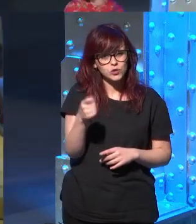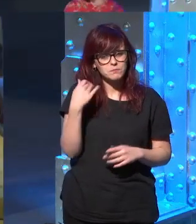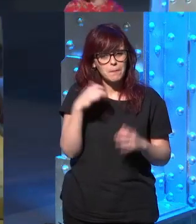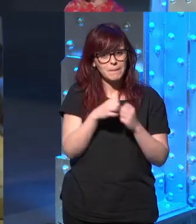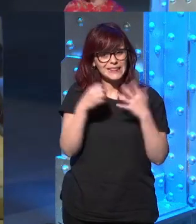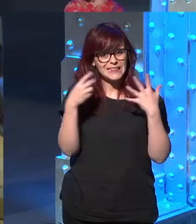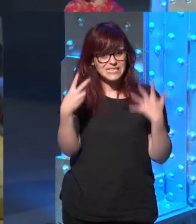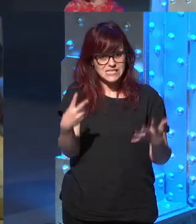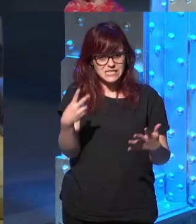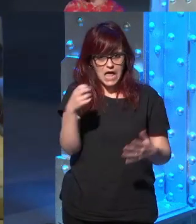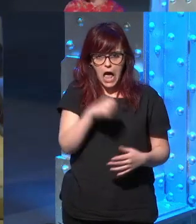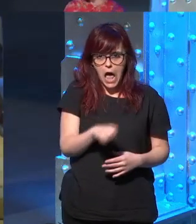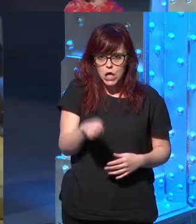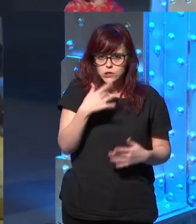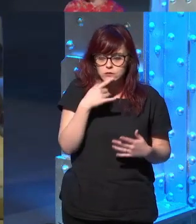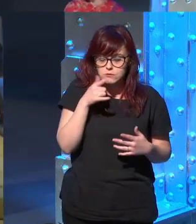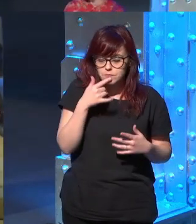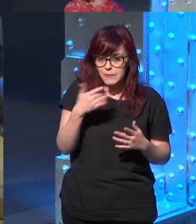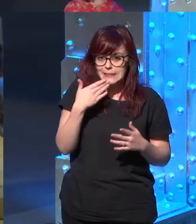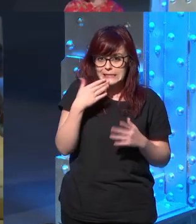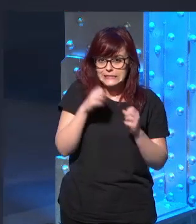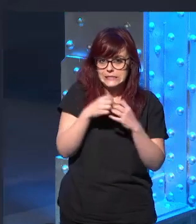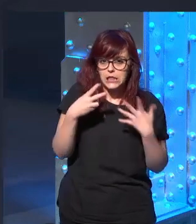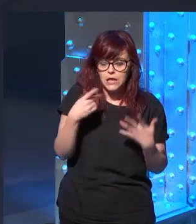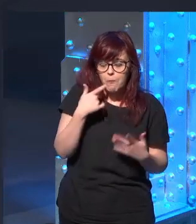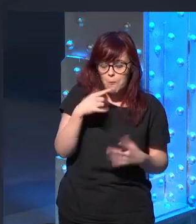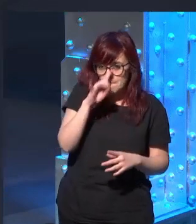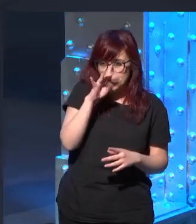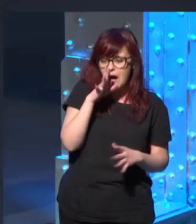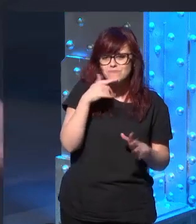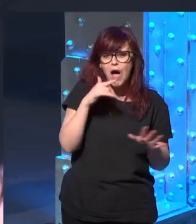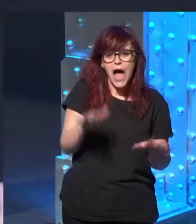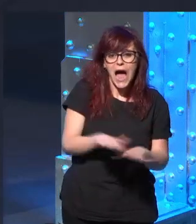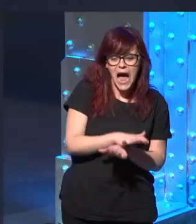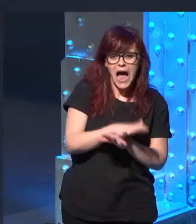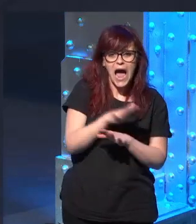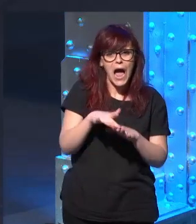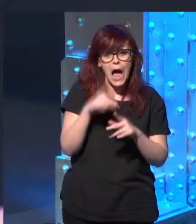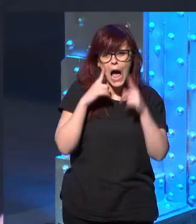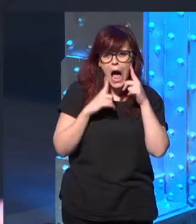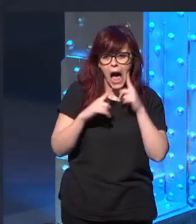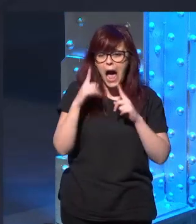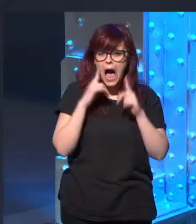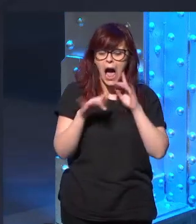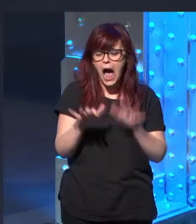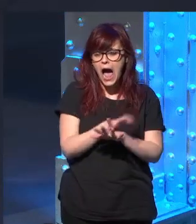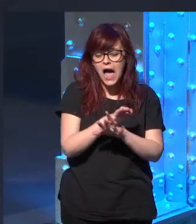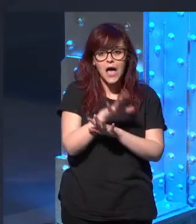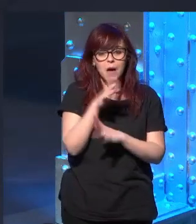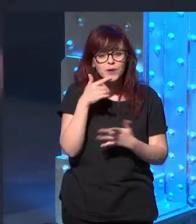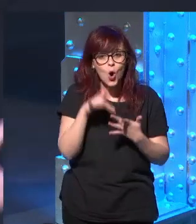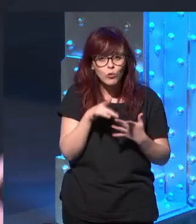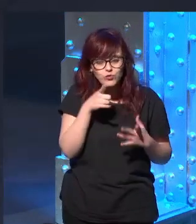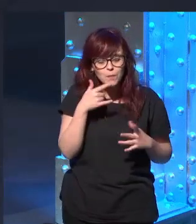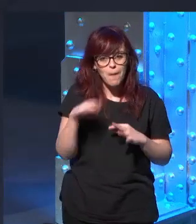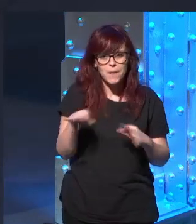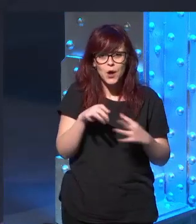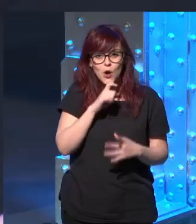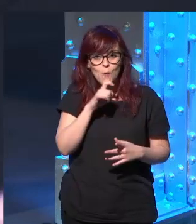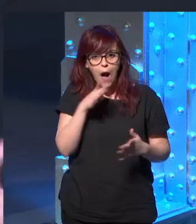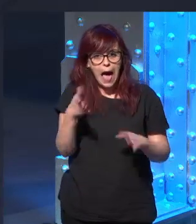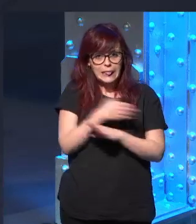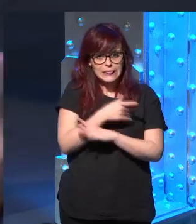años. Flipé. Dije, pero qué maravilla es esta. Claro. O sea, estuve riéndome a lágrima viva todo el tiempo y decía, ¿pero qué es esto? ¿Cómo es